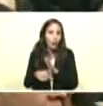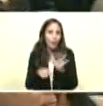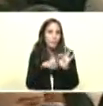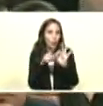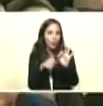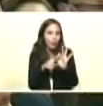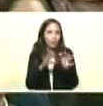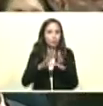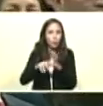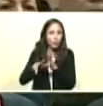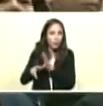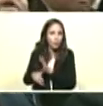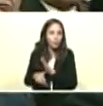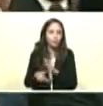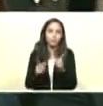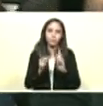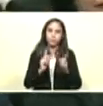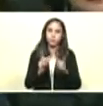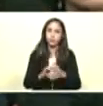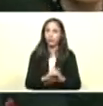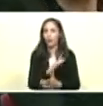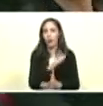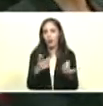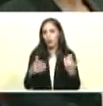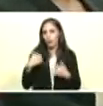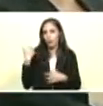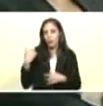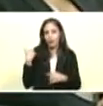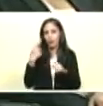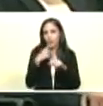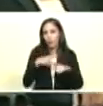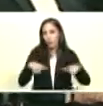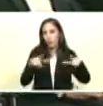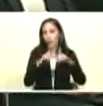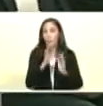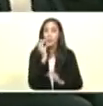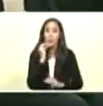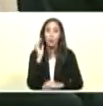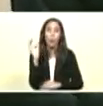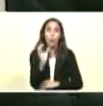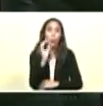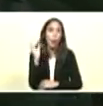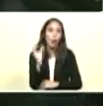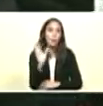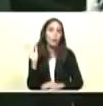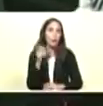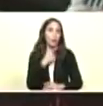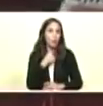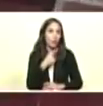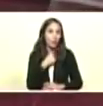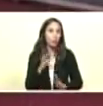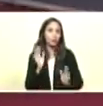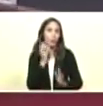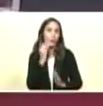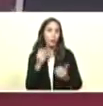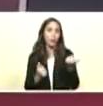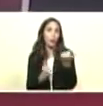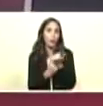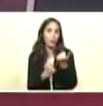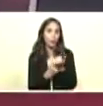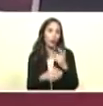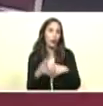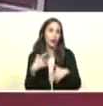narcotraficantes de cualquier lugar del país, del mundo, sobre todo los colombianos, que les gusta, con el apoyo del gobierno colombiano,